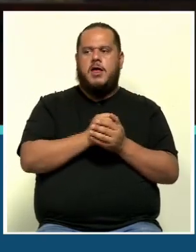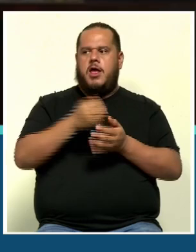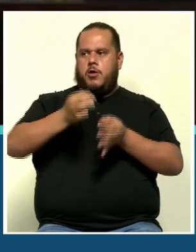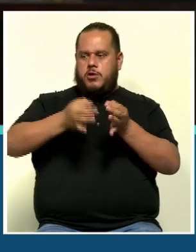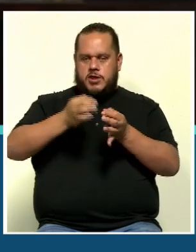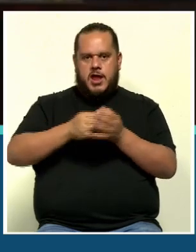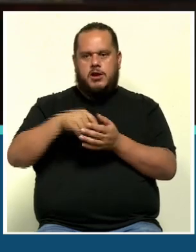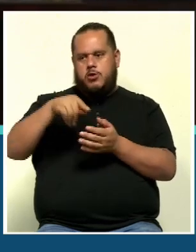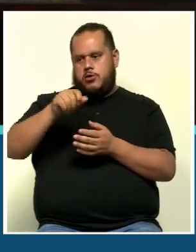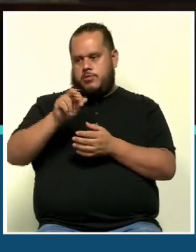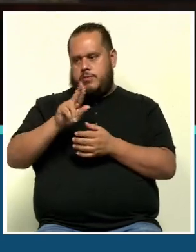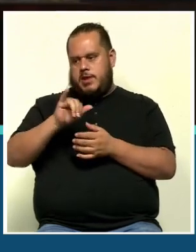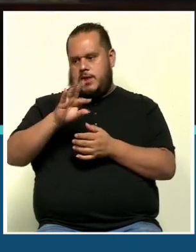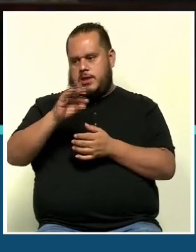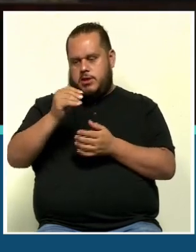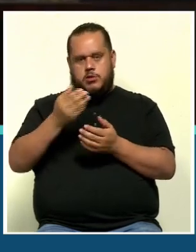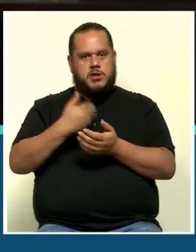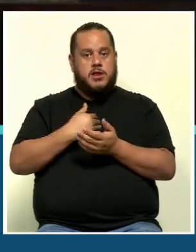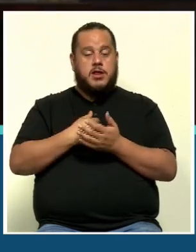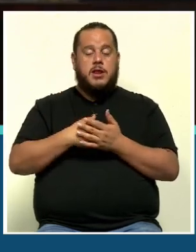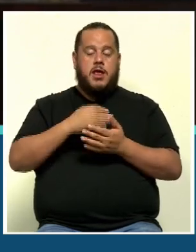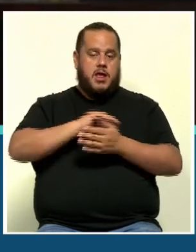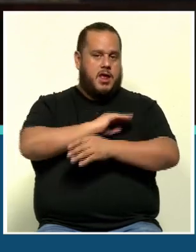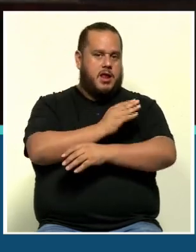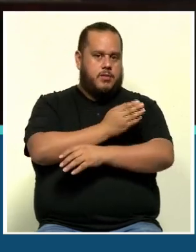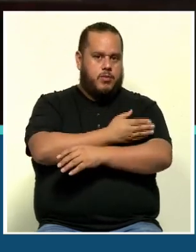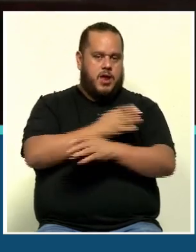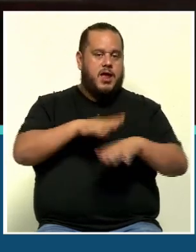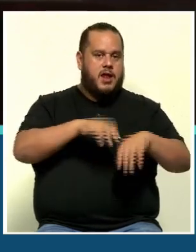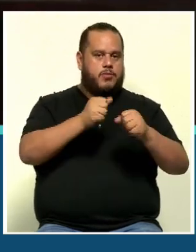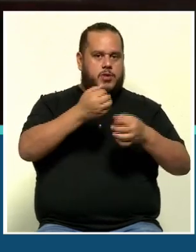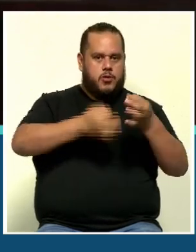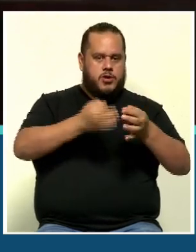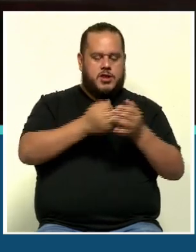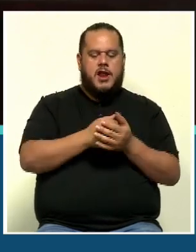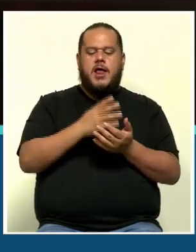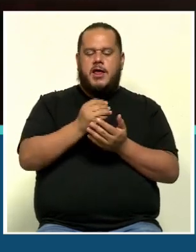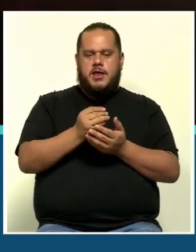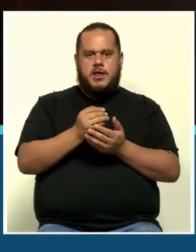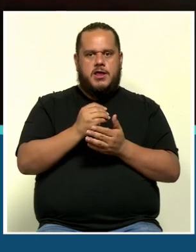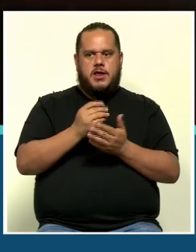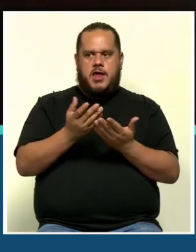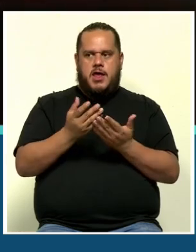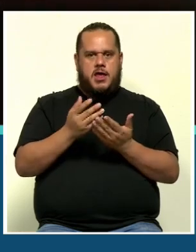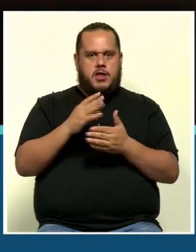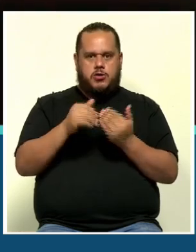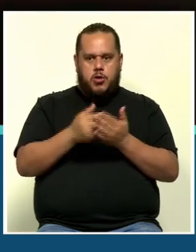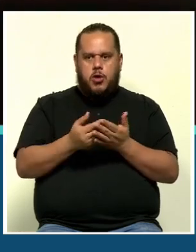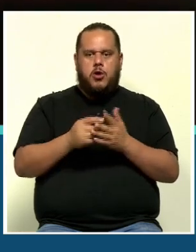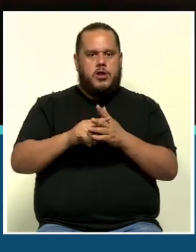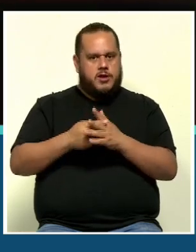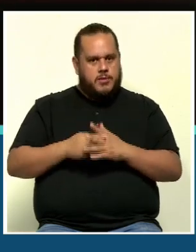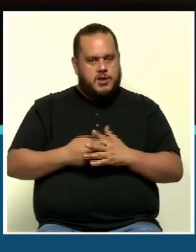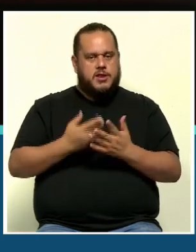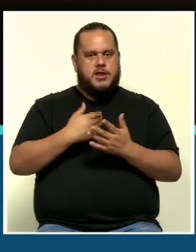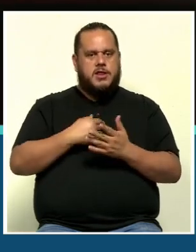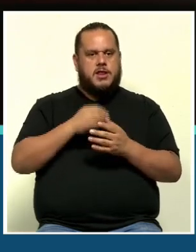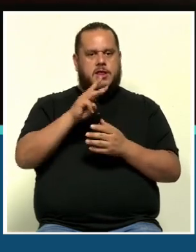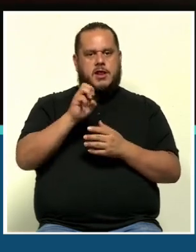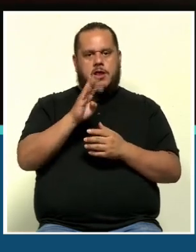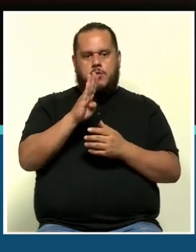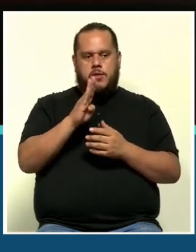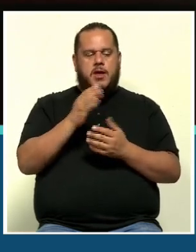que cuenta el Poder Judicial, los expertos en esa materia y en conjunto con las herramientas que tiene la web de cooperación